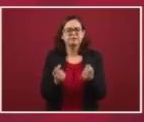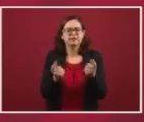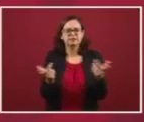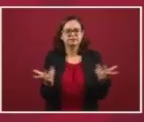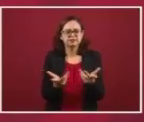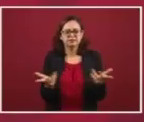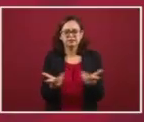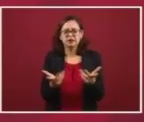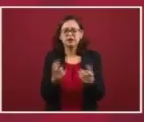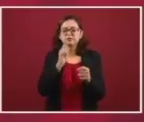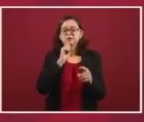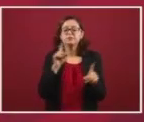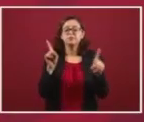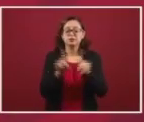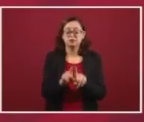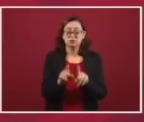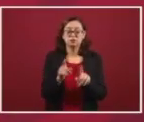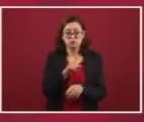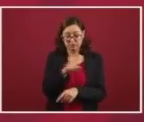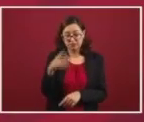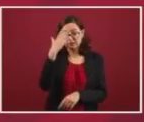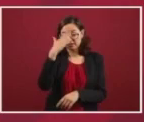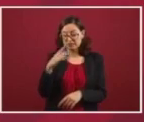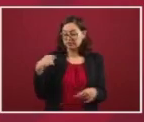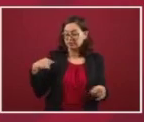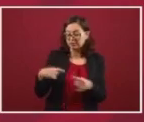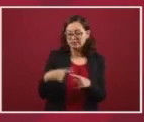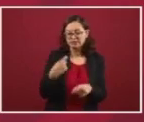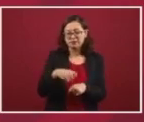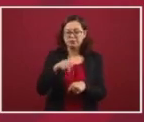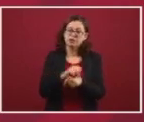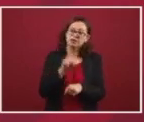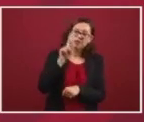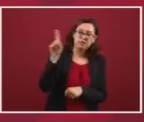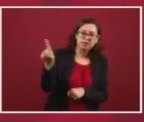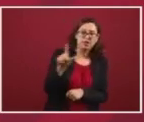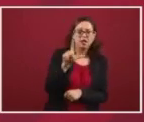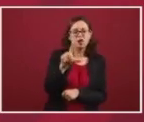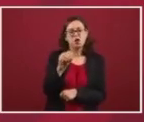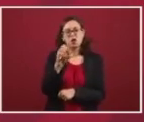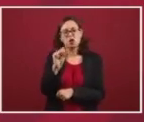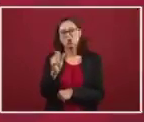Está la exposición de joyas en Los Pinos.